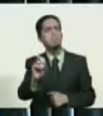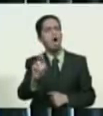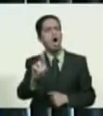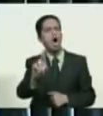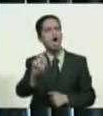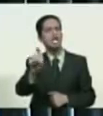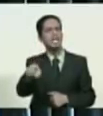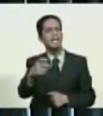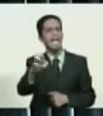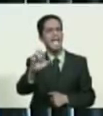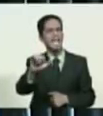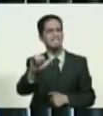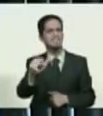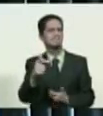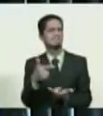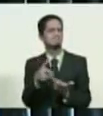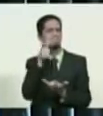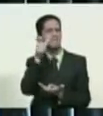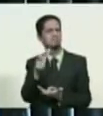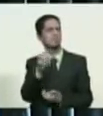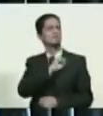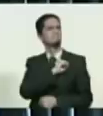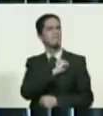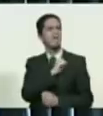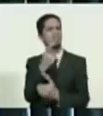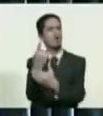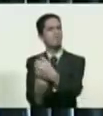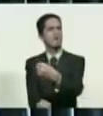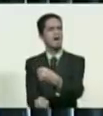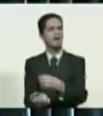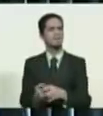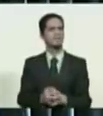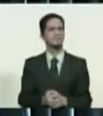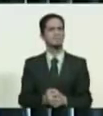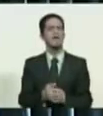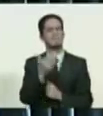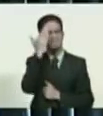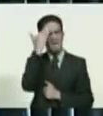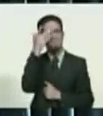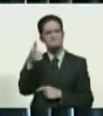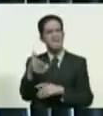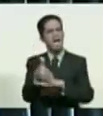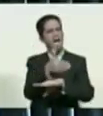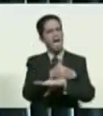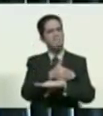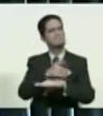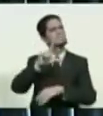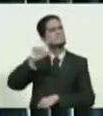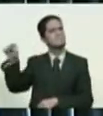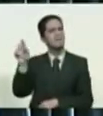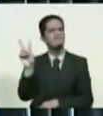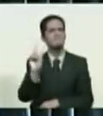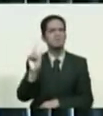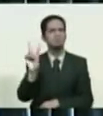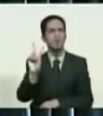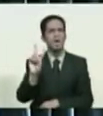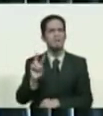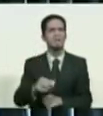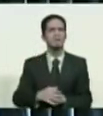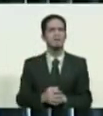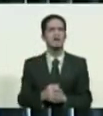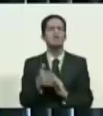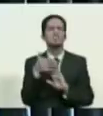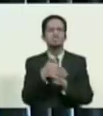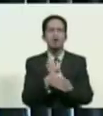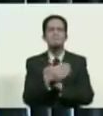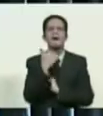¿Saben lo que hizo Julio Borges antes de irse de Venezuela respecto a un hecho